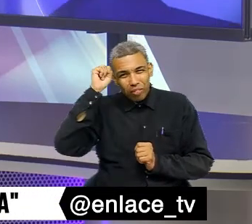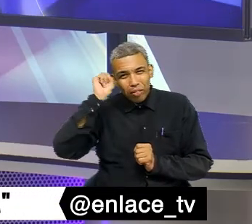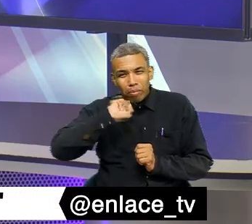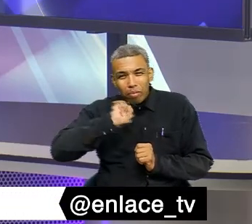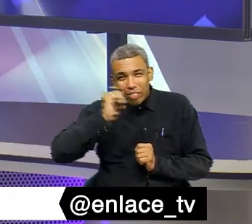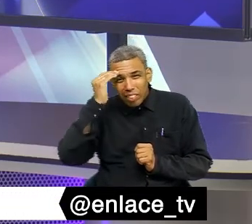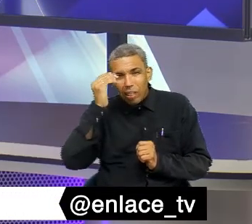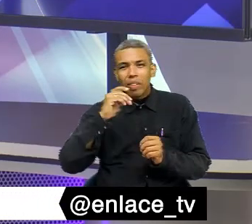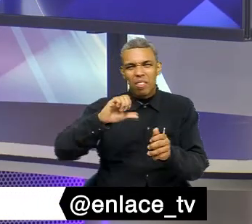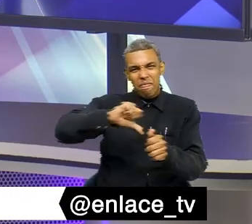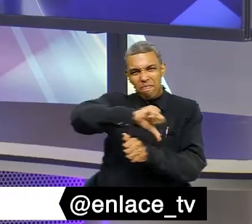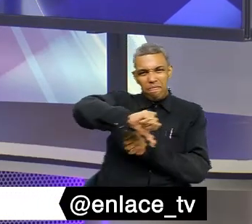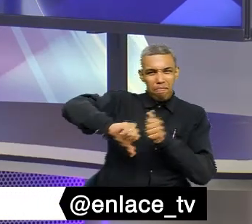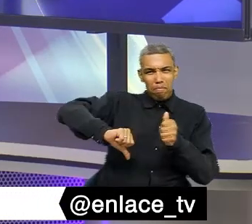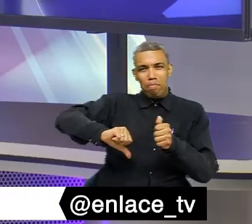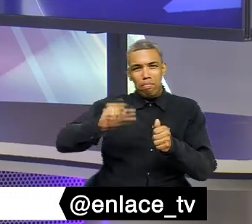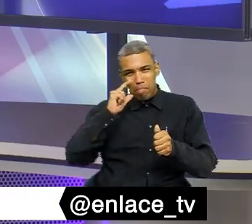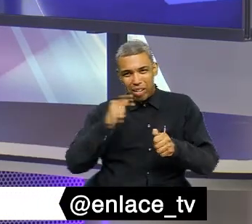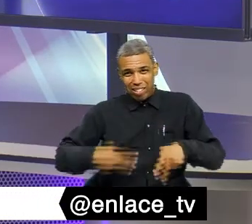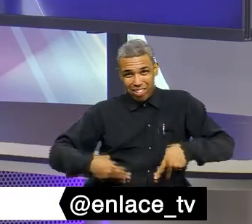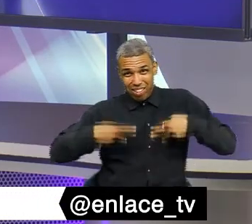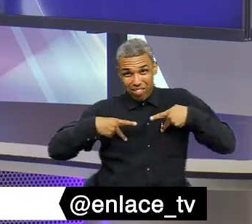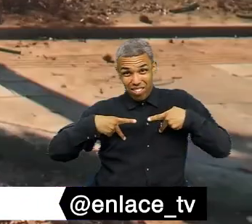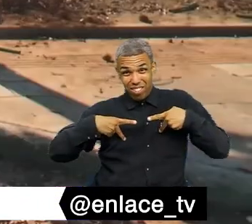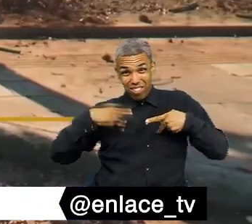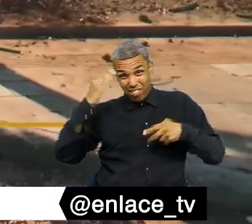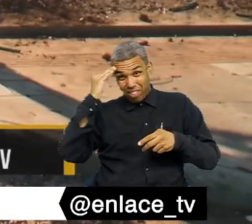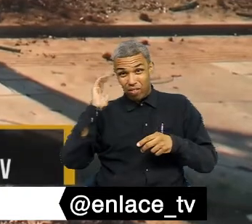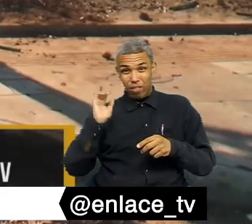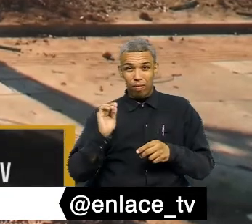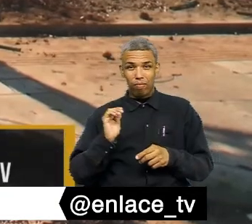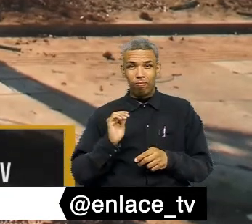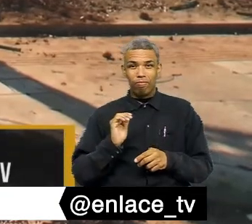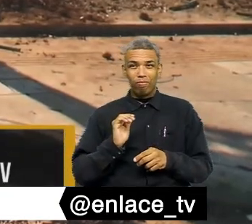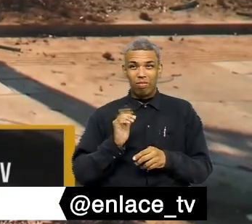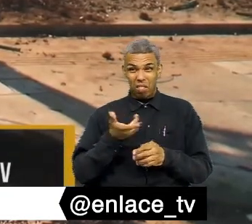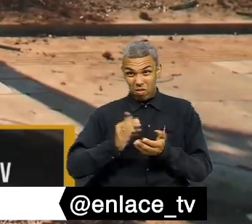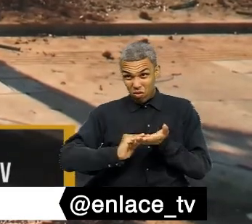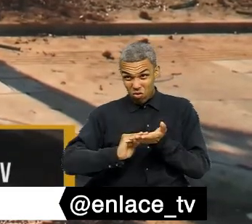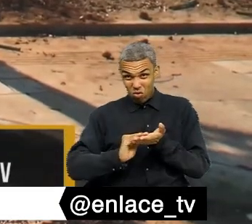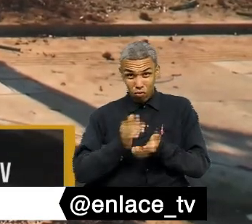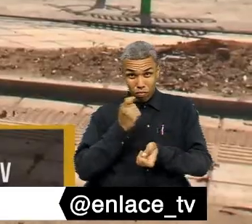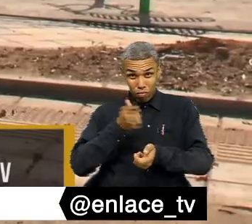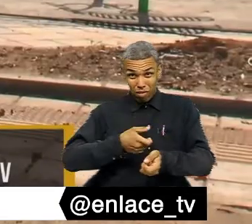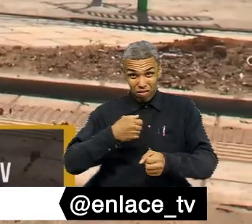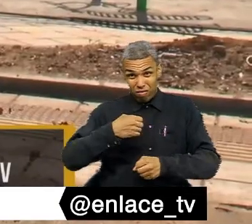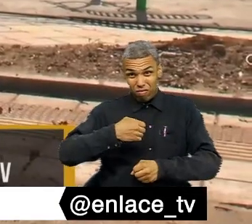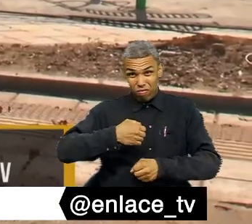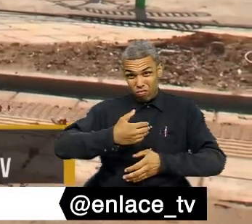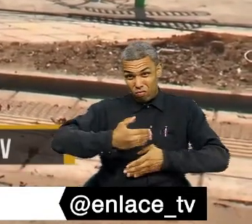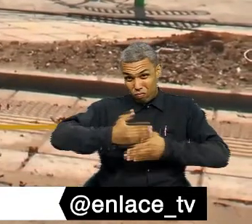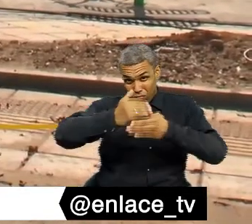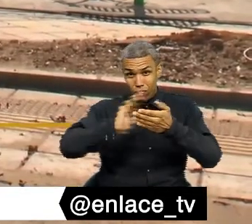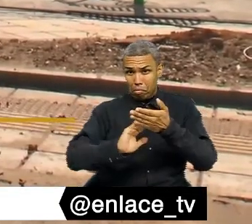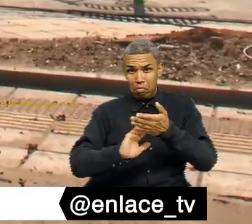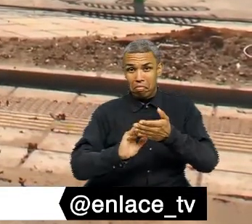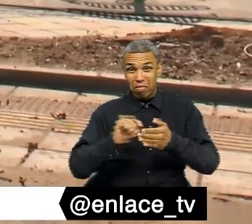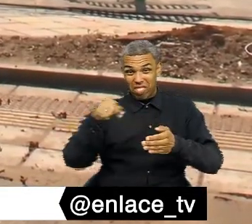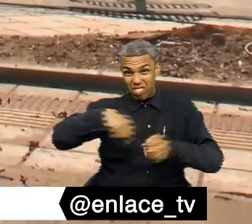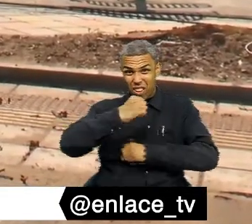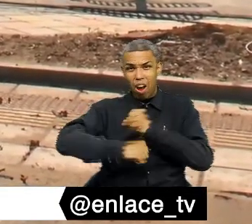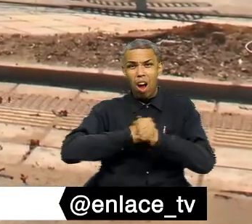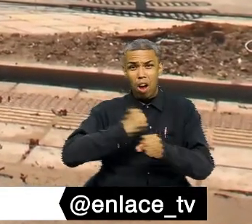serán entregados a la comunidad este año. El mandatario dijo que la entrega, aunque estaba prevista antes de que finalizara este 2016,